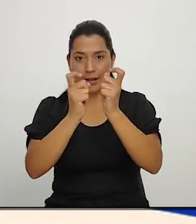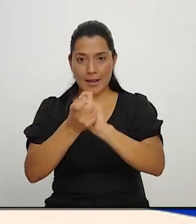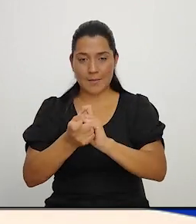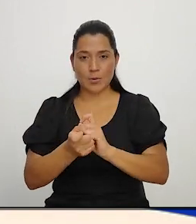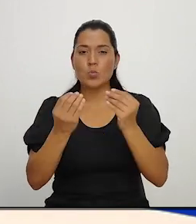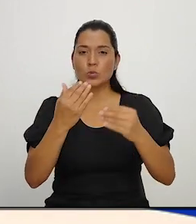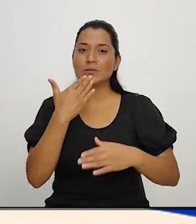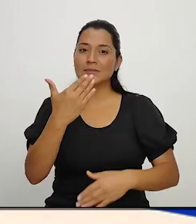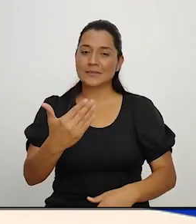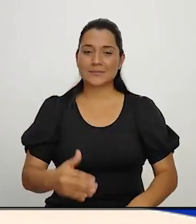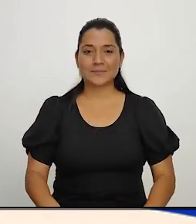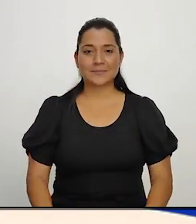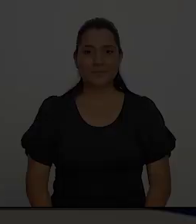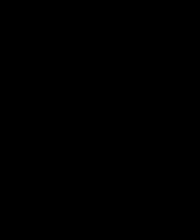Muchas gracias